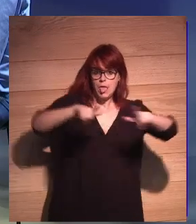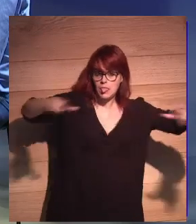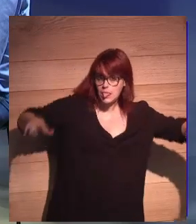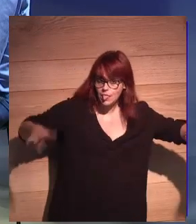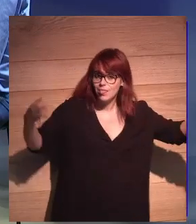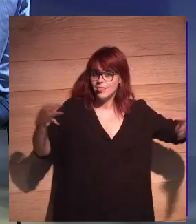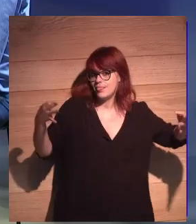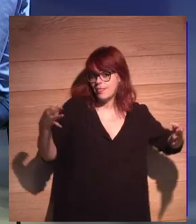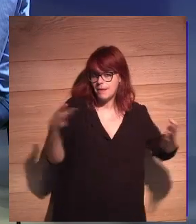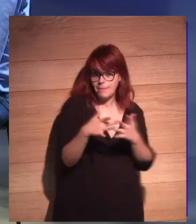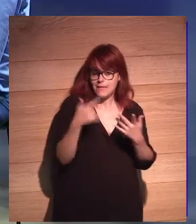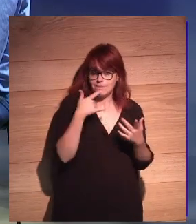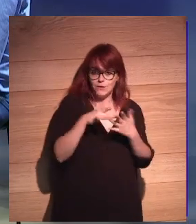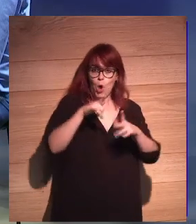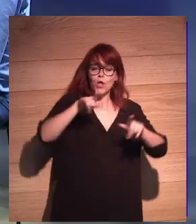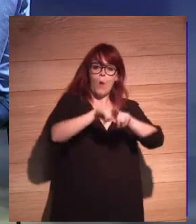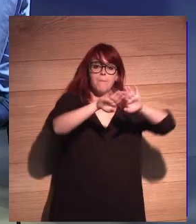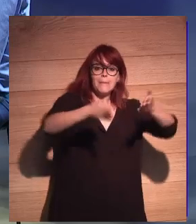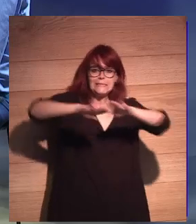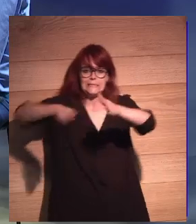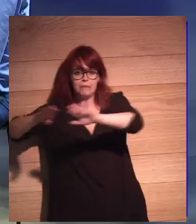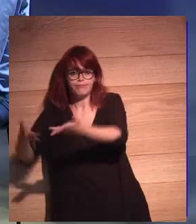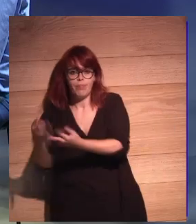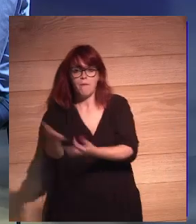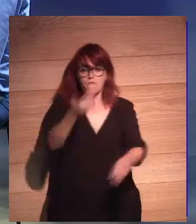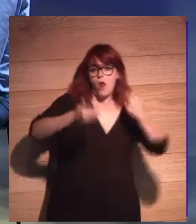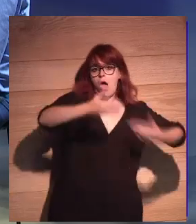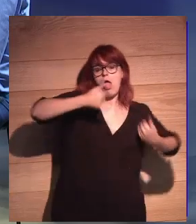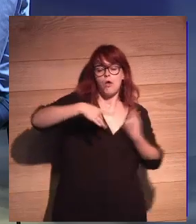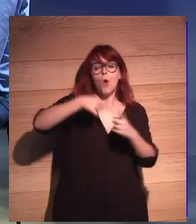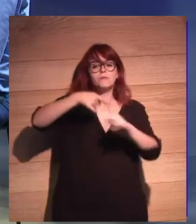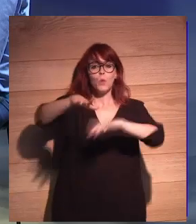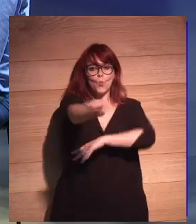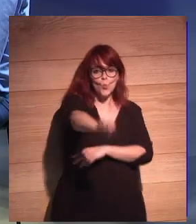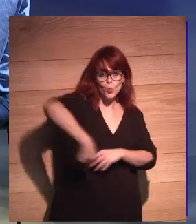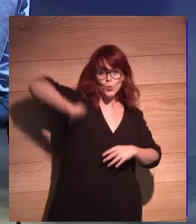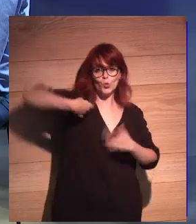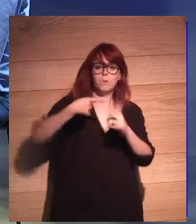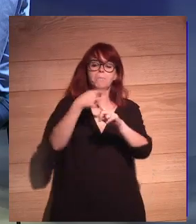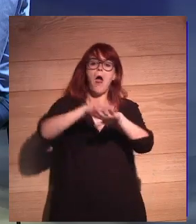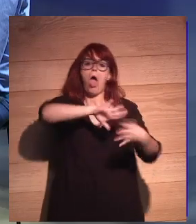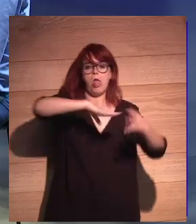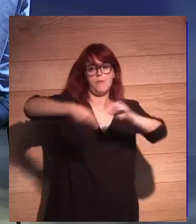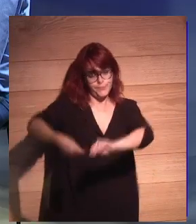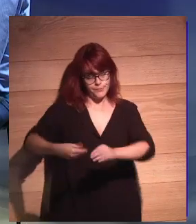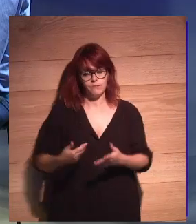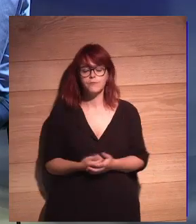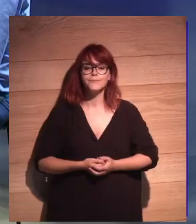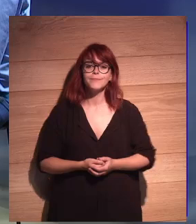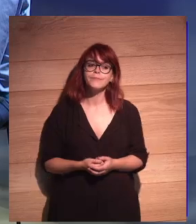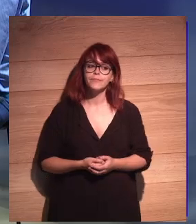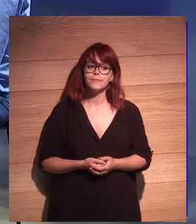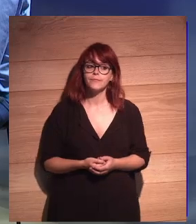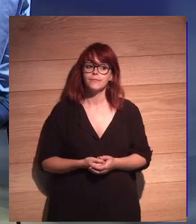clase, no hay inmersión en el concepto elemental básico, ¿de acuerdo? Pero además, pensando en un concepto